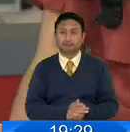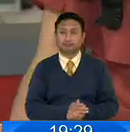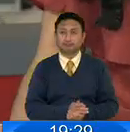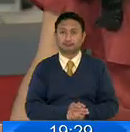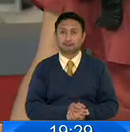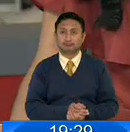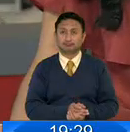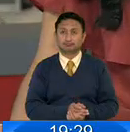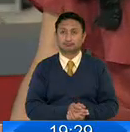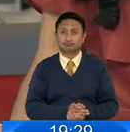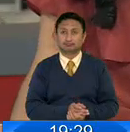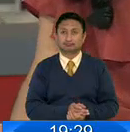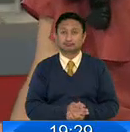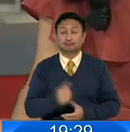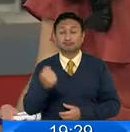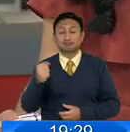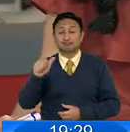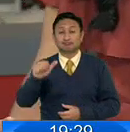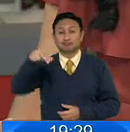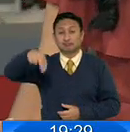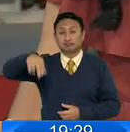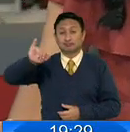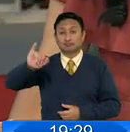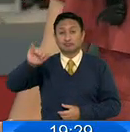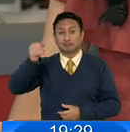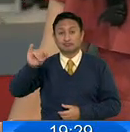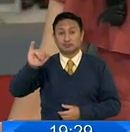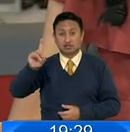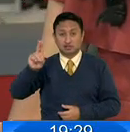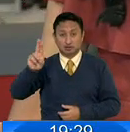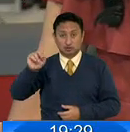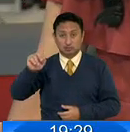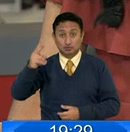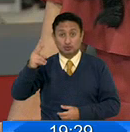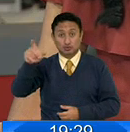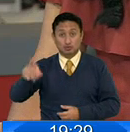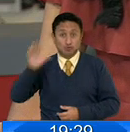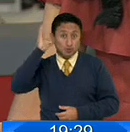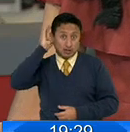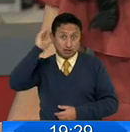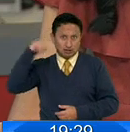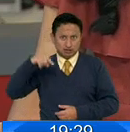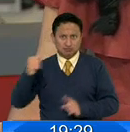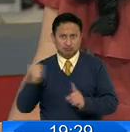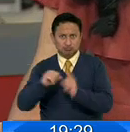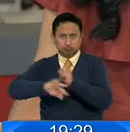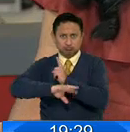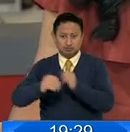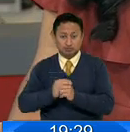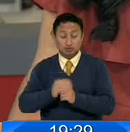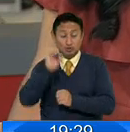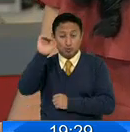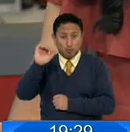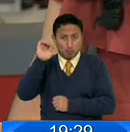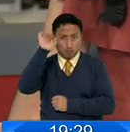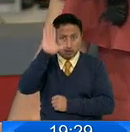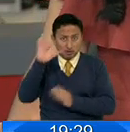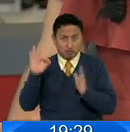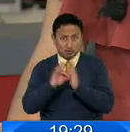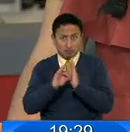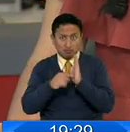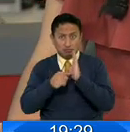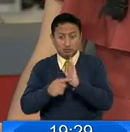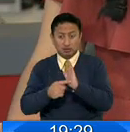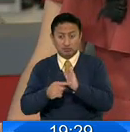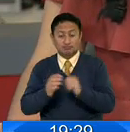En el sector de San Isidro del Inca, dos mujeres fueron víctimas del accionar delictivo. Un video viralizado en las redes sociales reveló